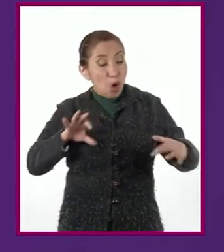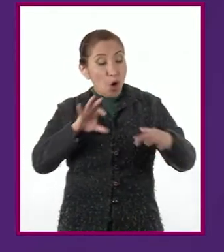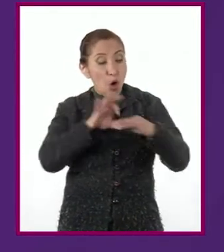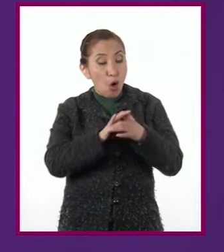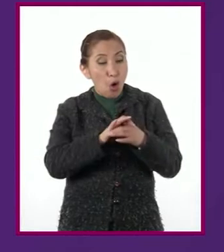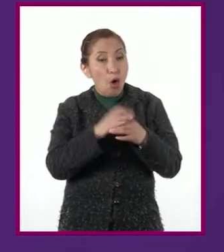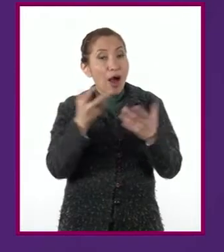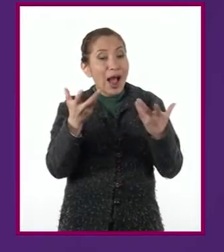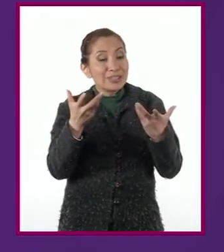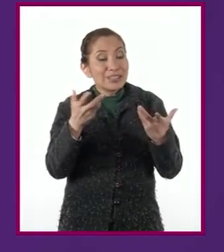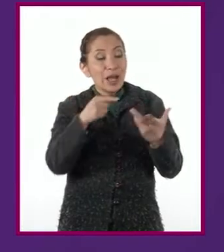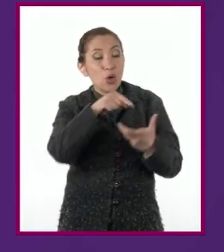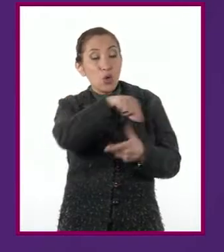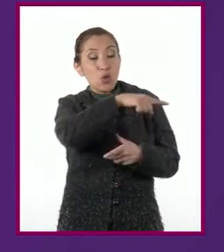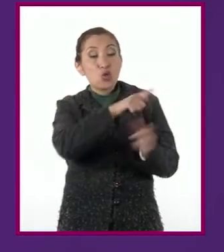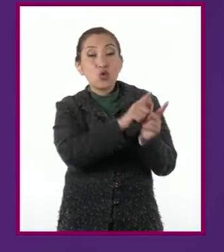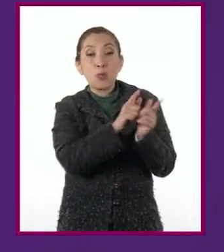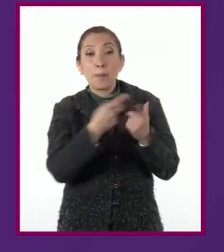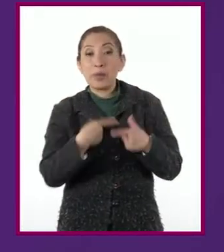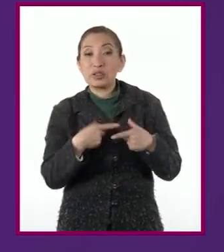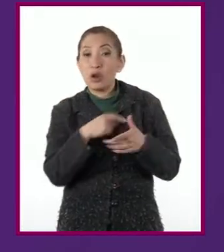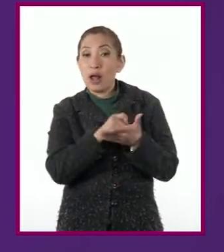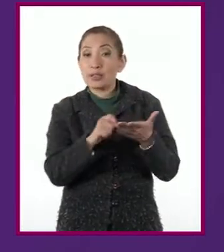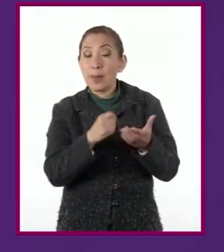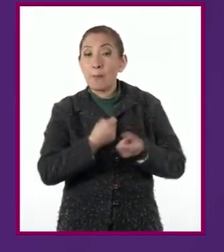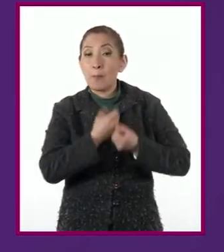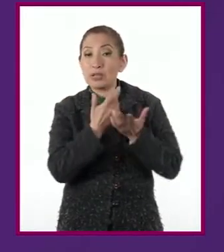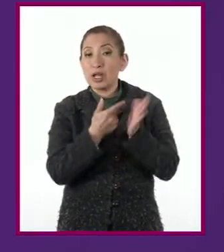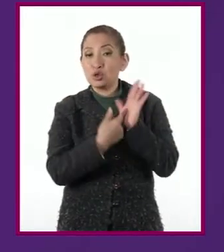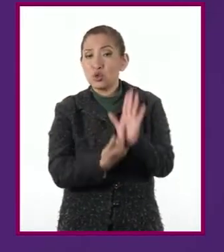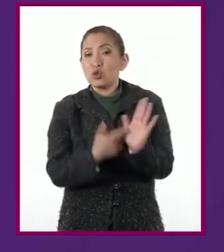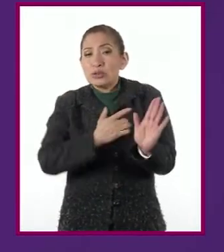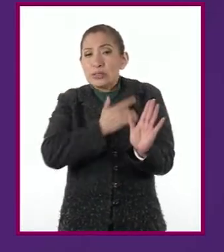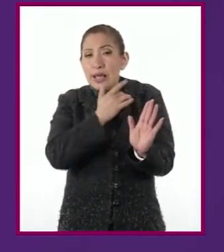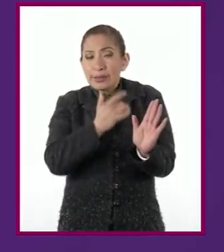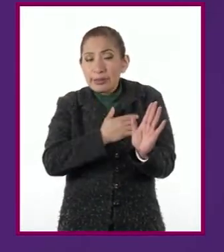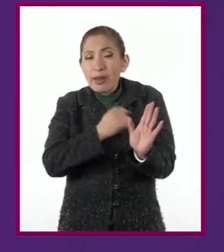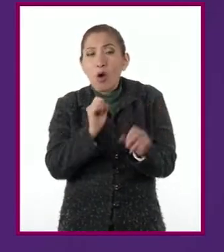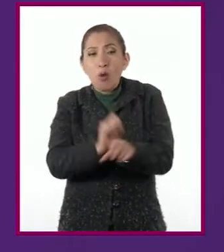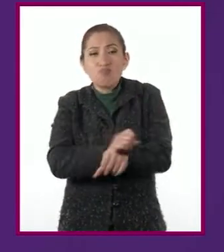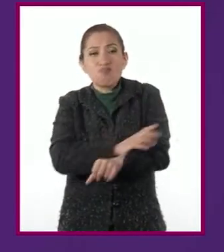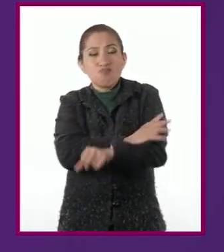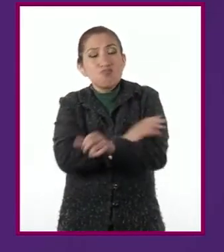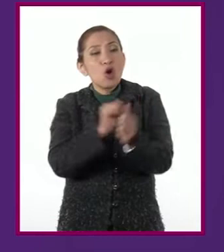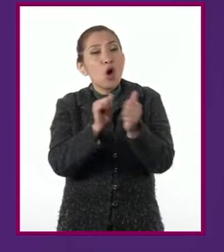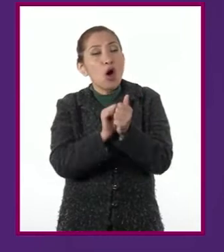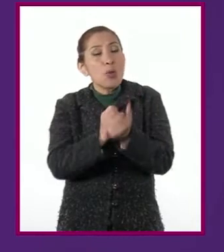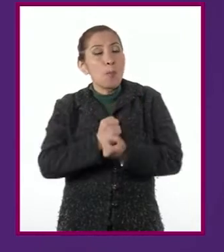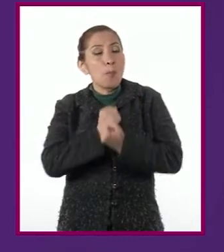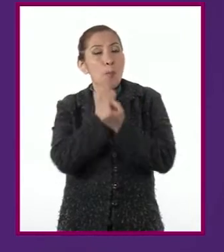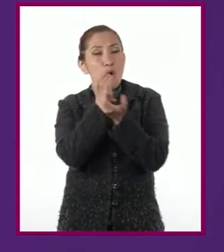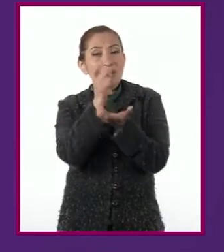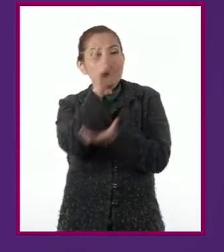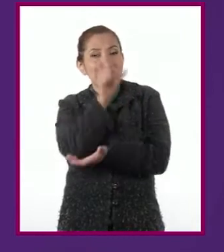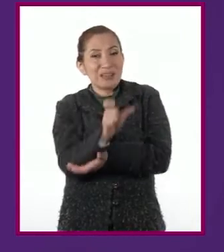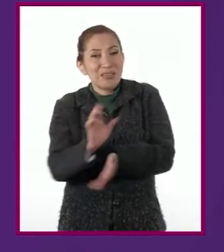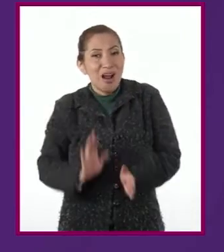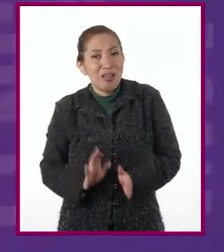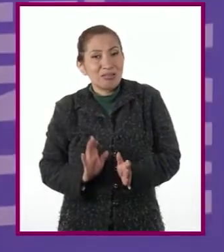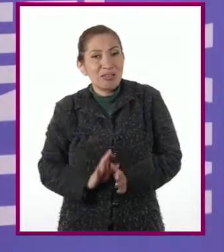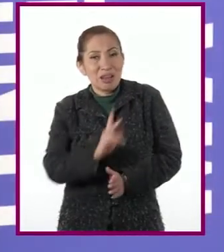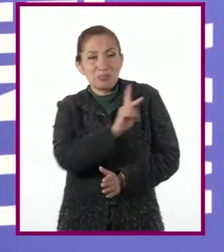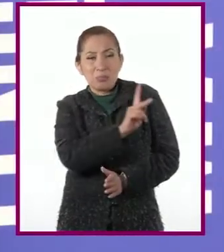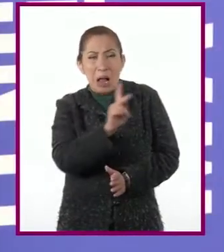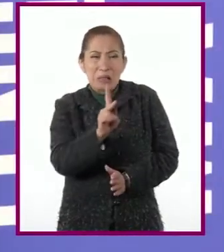literario que une a un grupo de escritores que expresan sus emociones y sentimientos a través de poemas con características